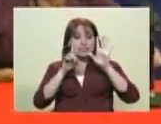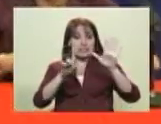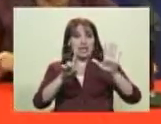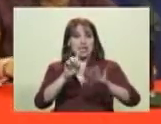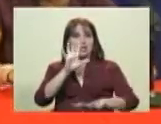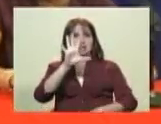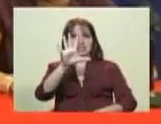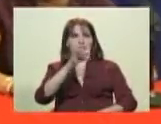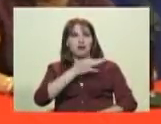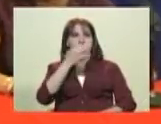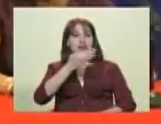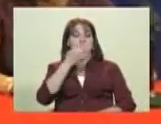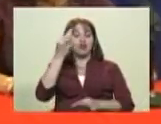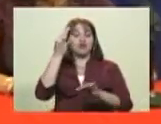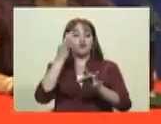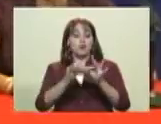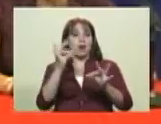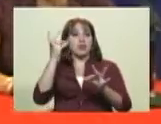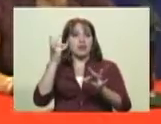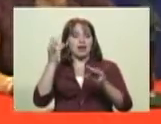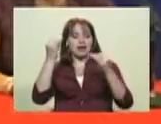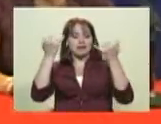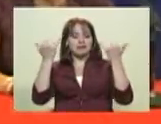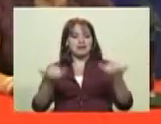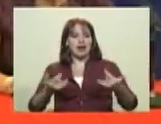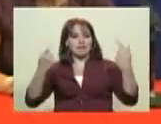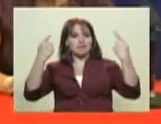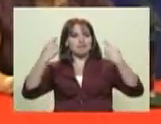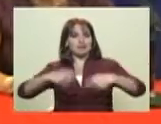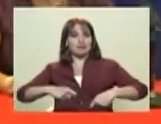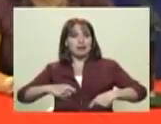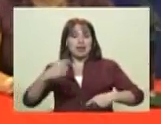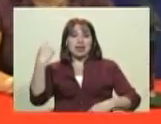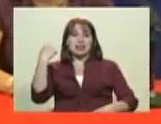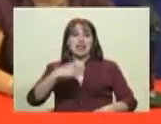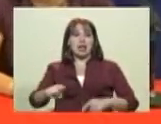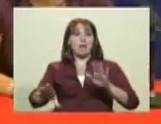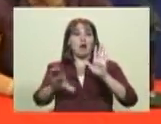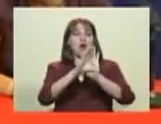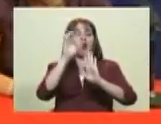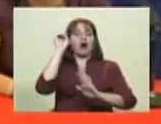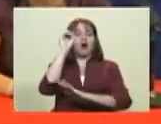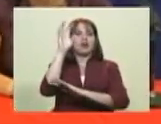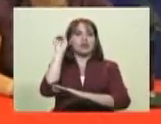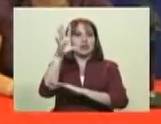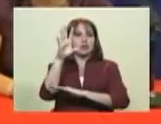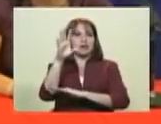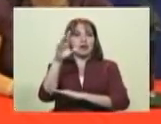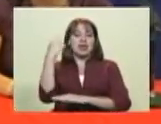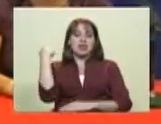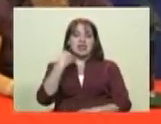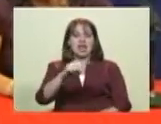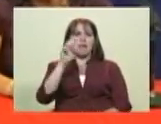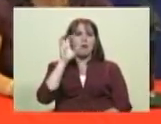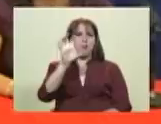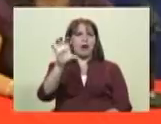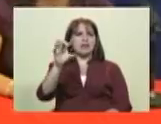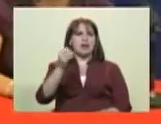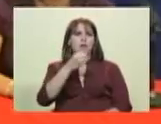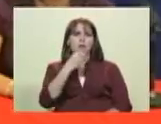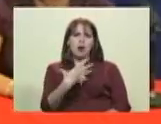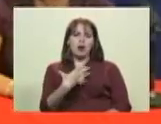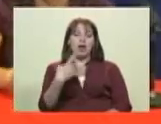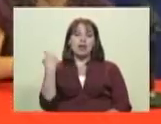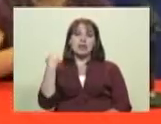tarde la suerte está echada. Tenemos constituyentes, tenemos patria buena, tenemos